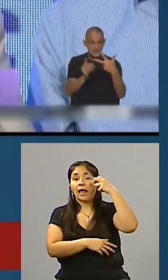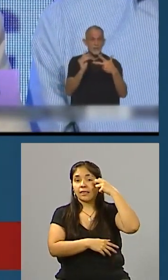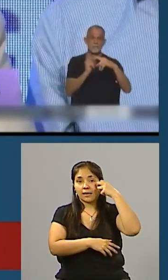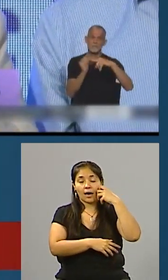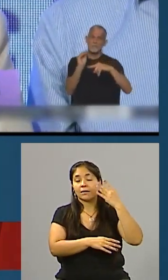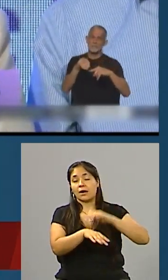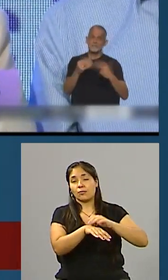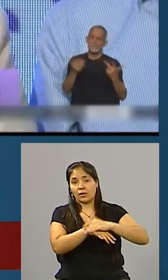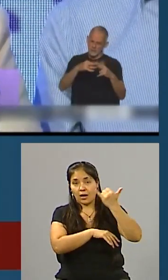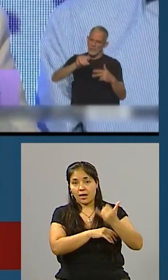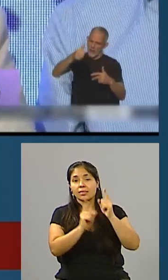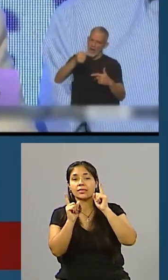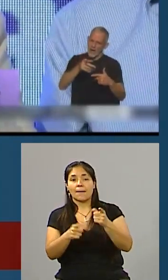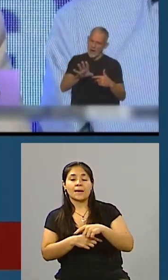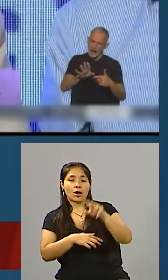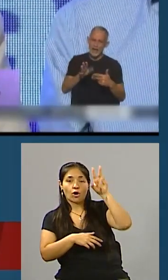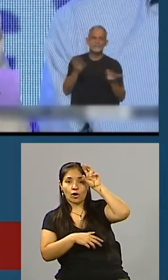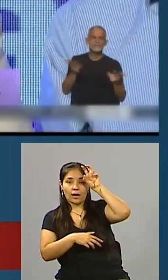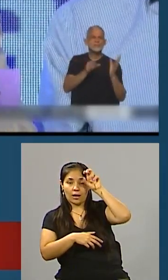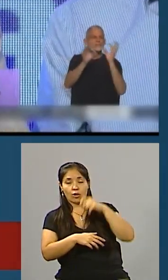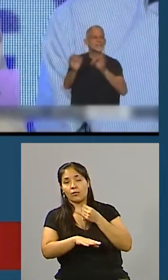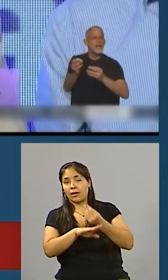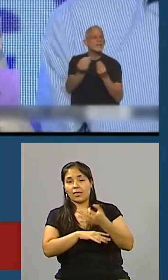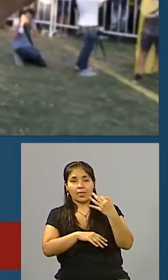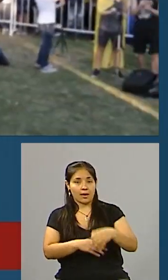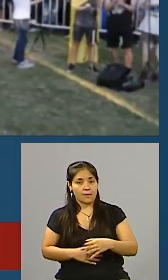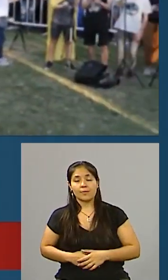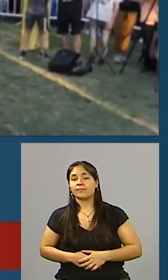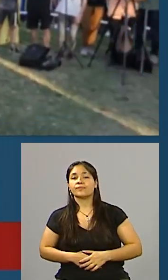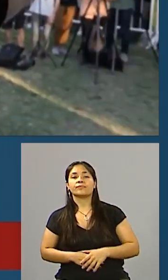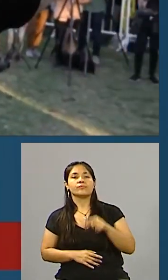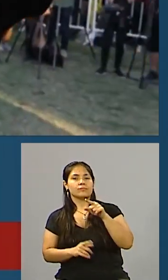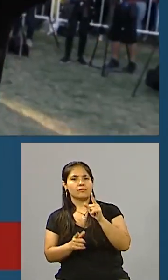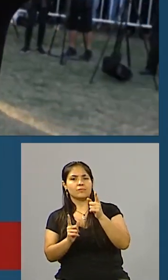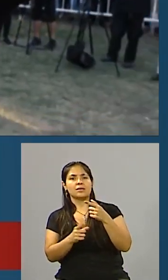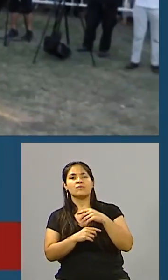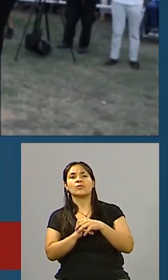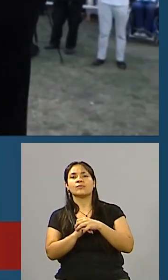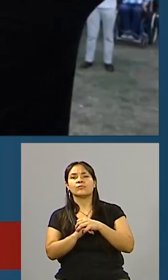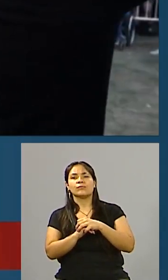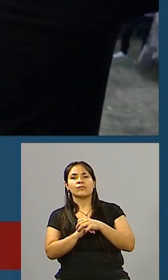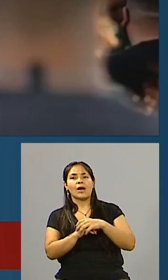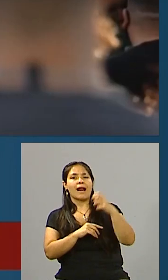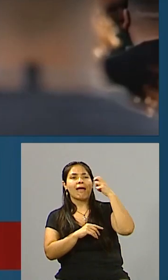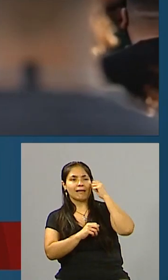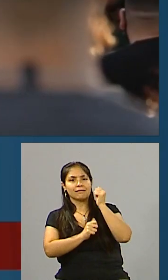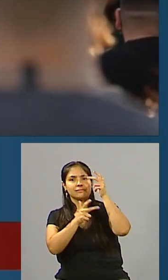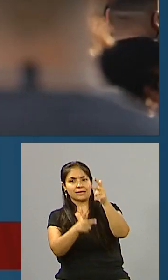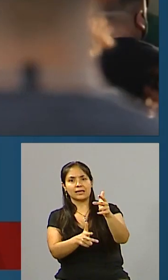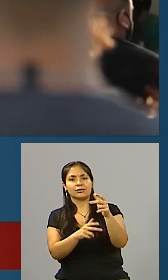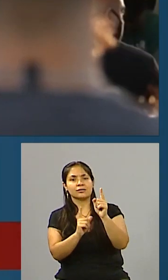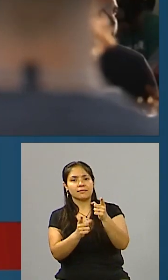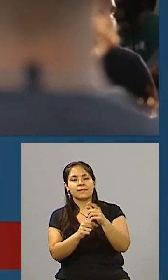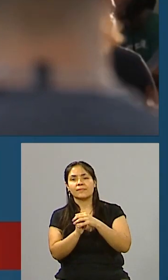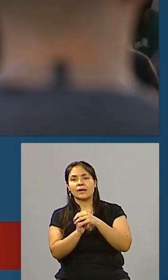particular el gobernador electo aquí de la provincia, Alfredo Cornejo. Bueno, de hecho se hablaba mucho de este quiebre que incluso se dio en el seno del radicalismo a partir de la decisión